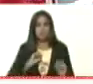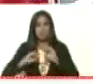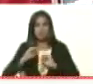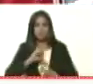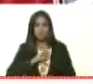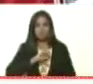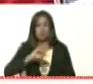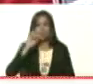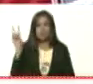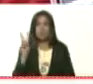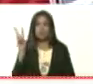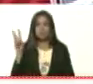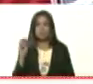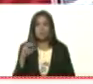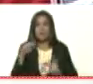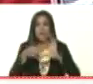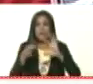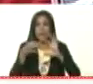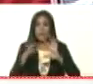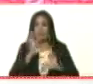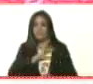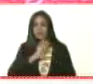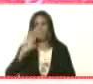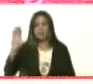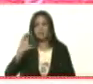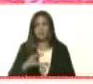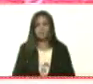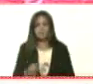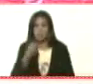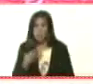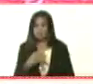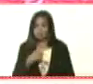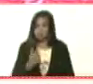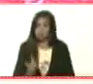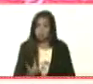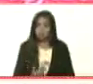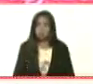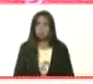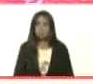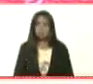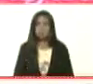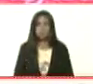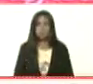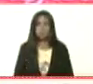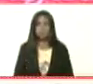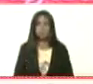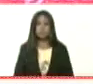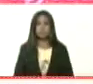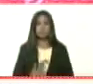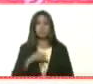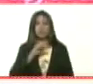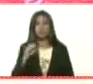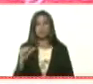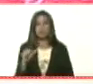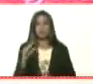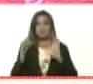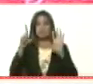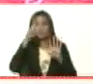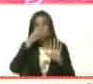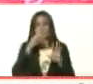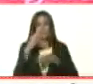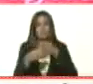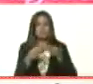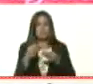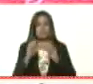Somos Venezuela, el carnet de la patria. Bueno, esta semana cumplimos 6 años de la creación